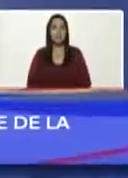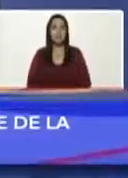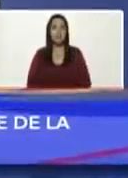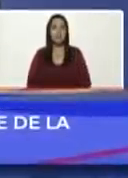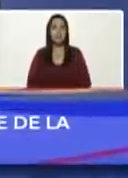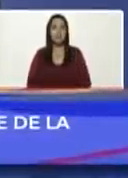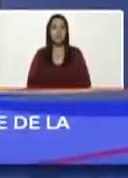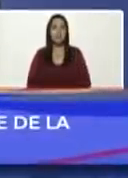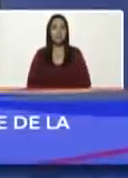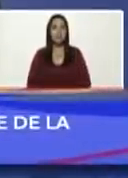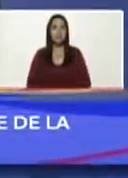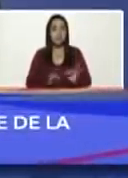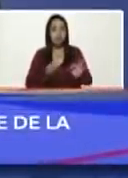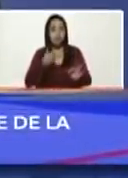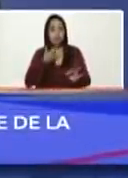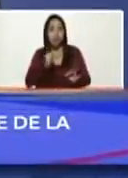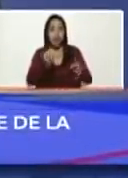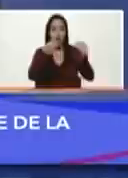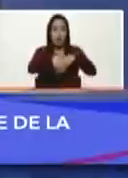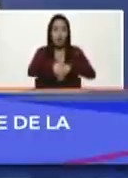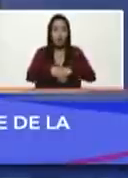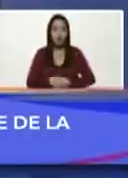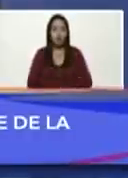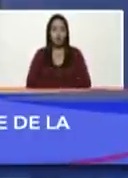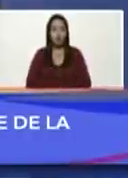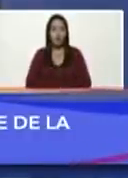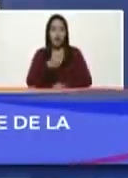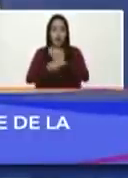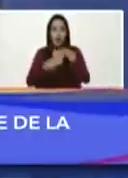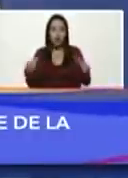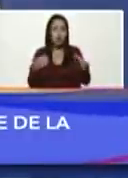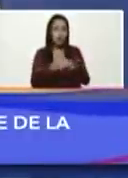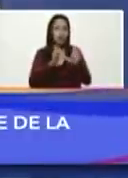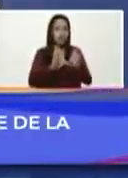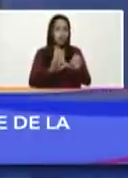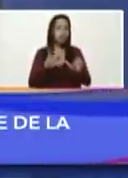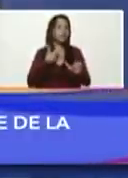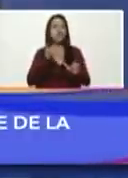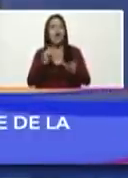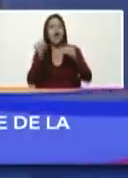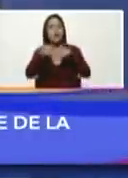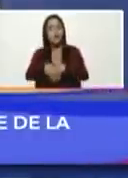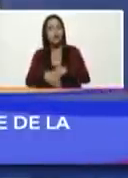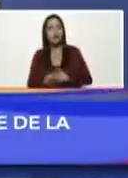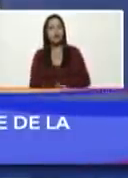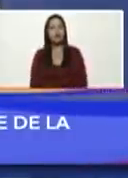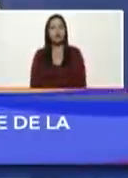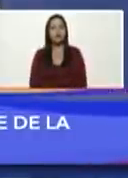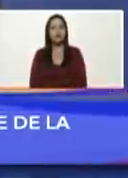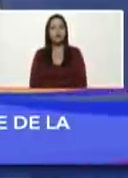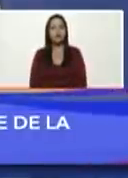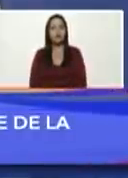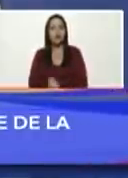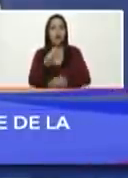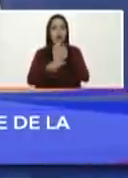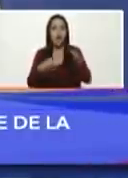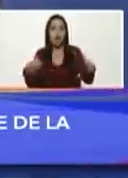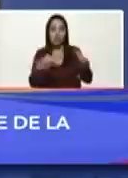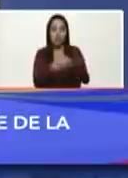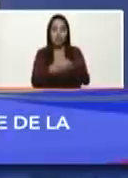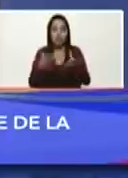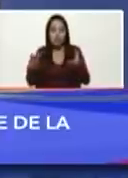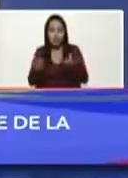Bueno, estoy de acuerdo. Hagan una reunión, fíjense, estoy de acuerdo totalmente. Hagan una reunión con el